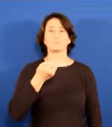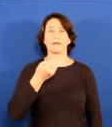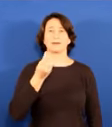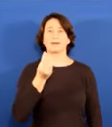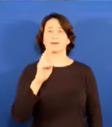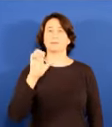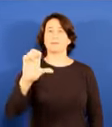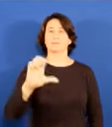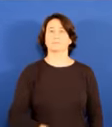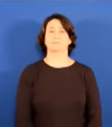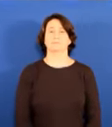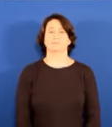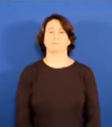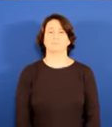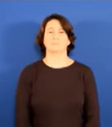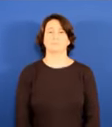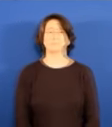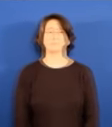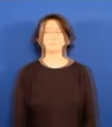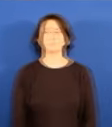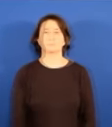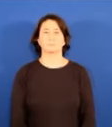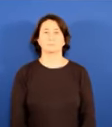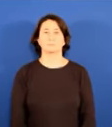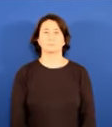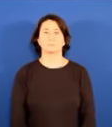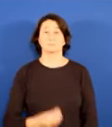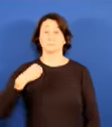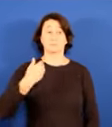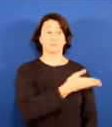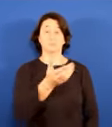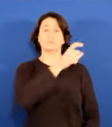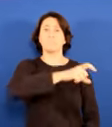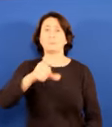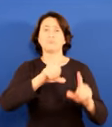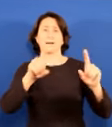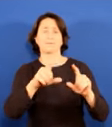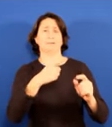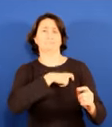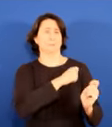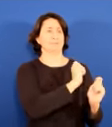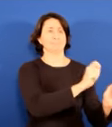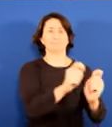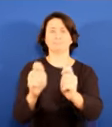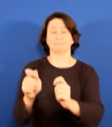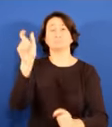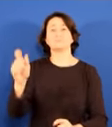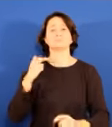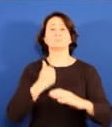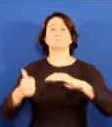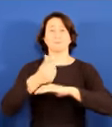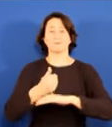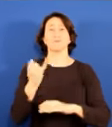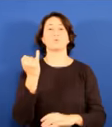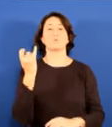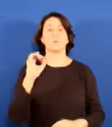La práctica del deporte transmite valores de colaboración, de solidaridad y de superación personal, unos valores que en estos tiempos de